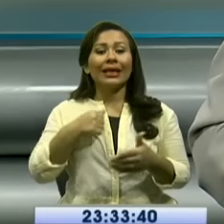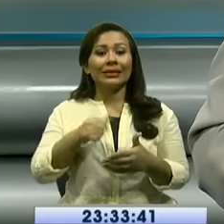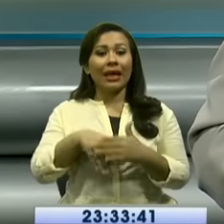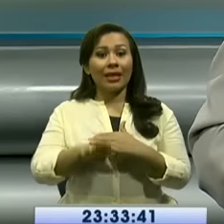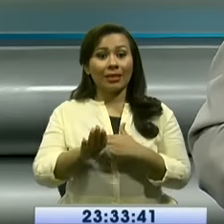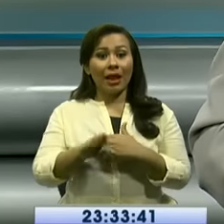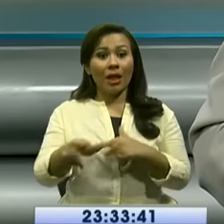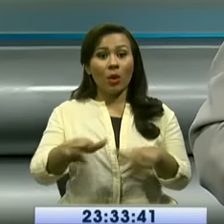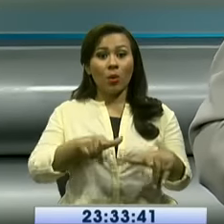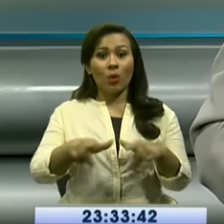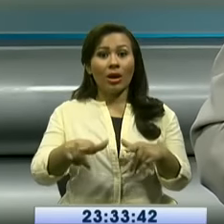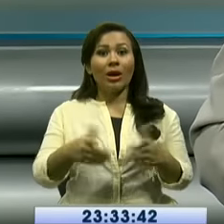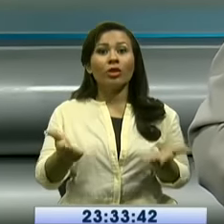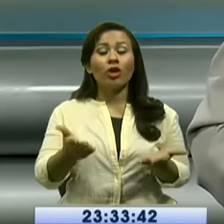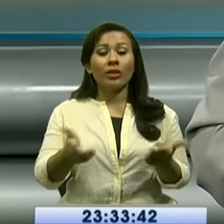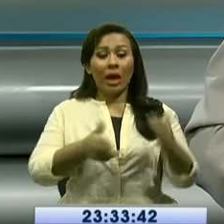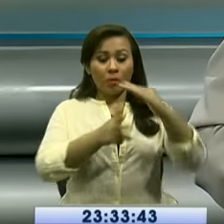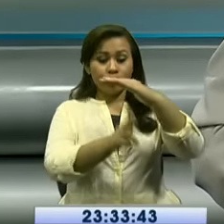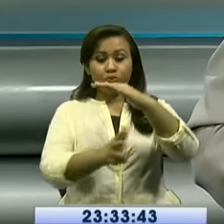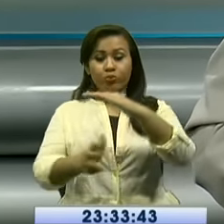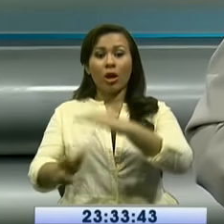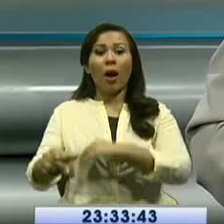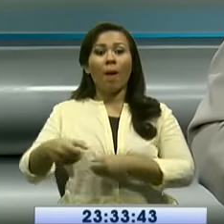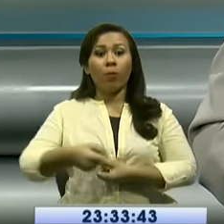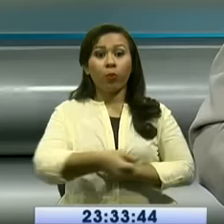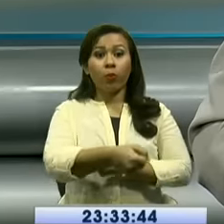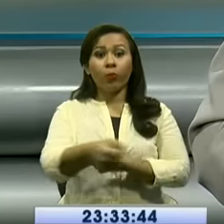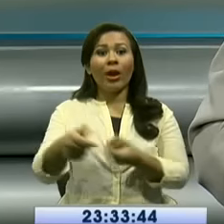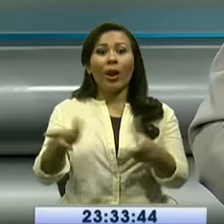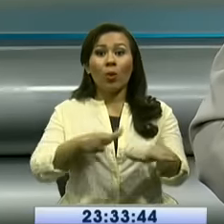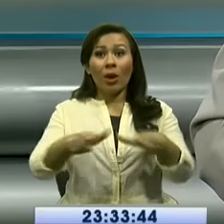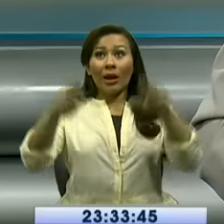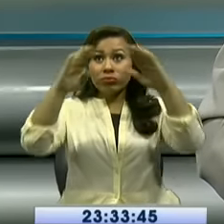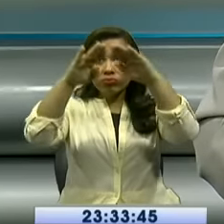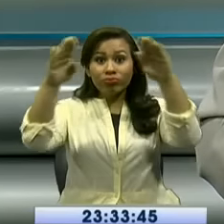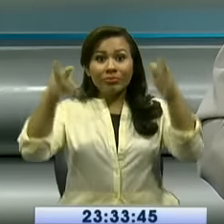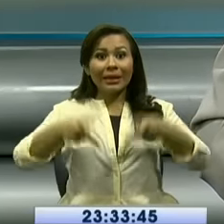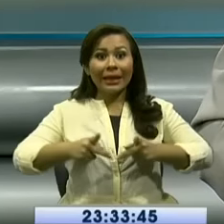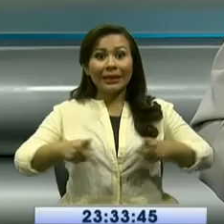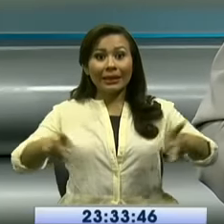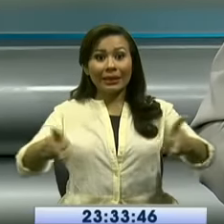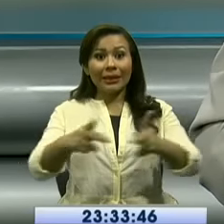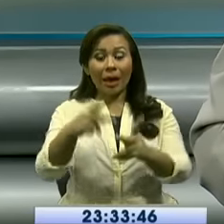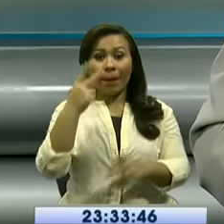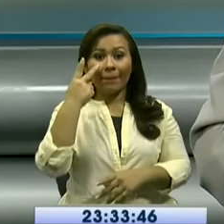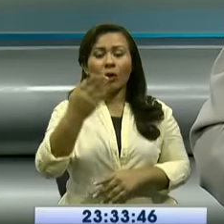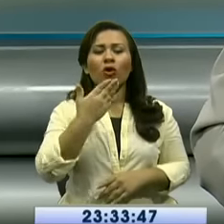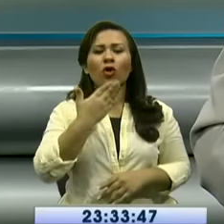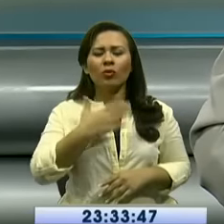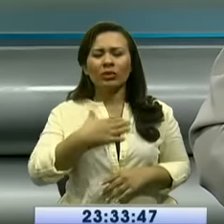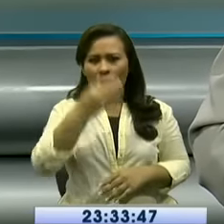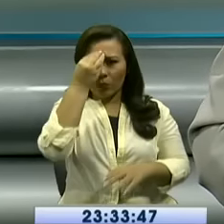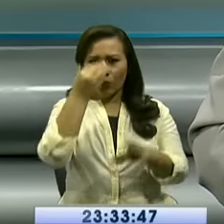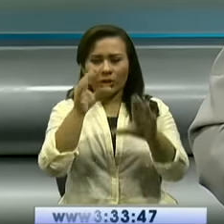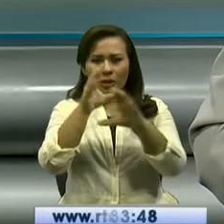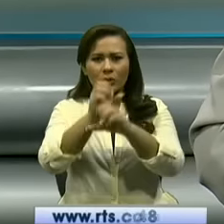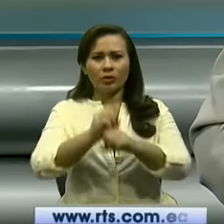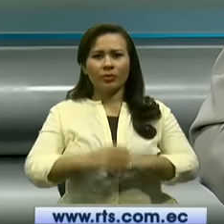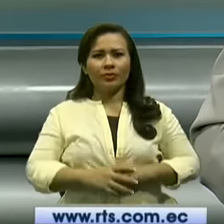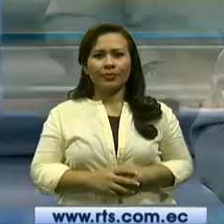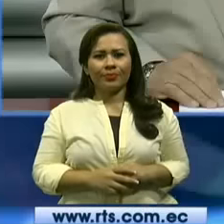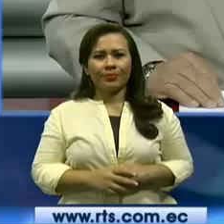Pedernales en una estación de bomberos para conocer más detalles acerca de este tema. Héctor, buenas noches.